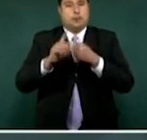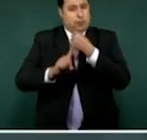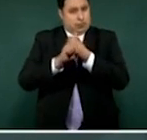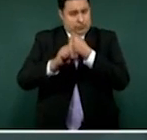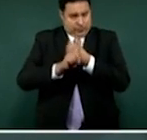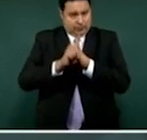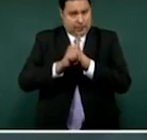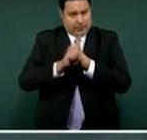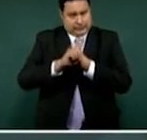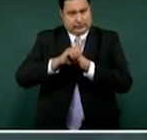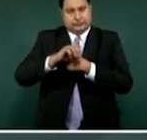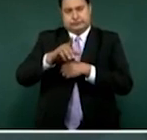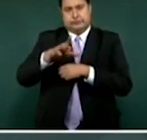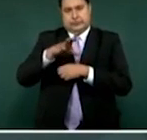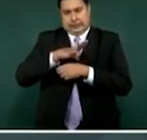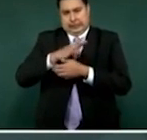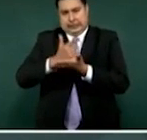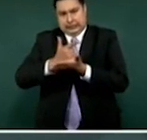grave y amerita